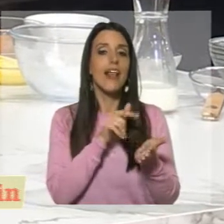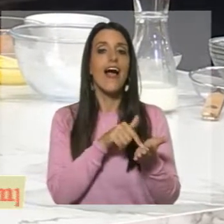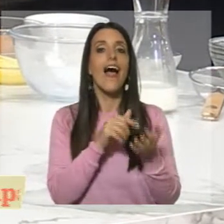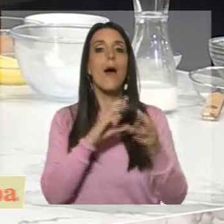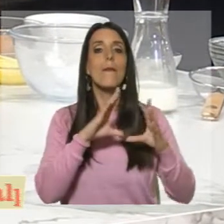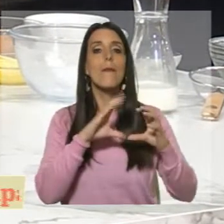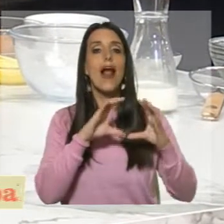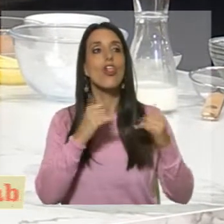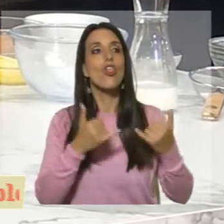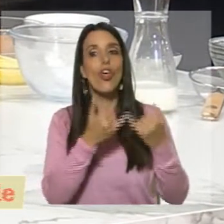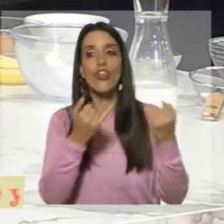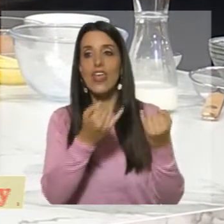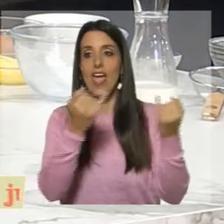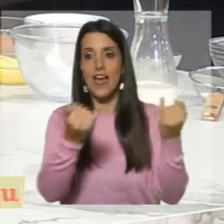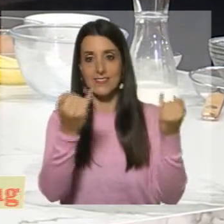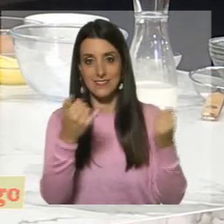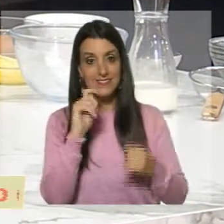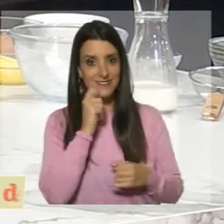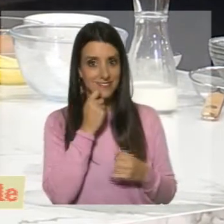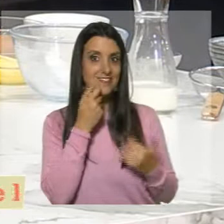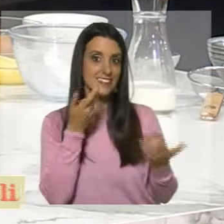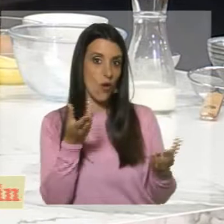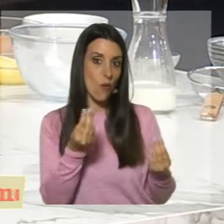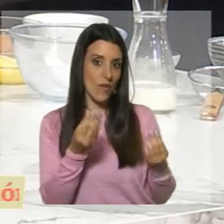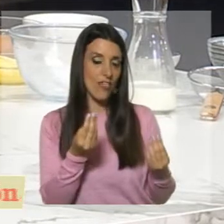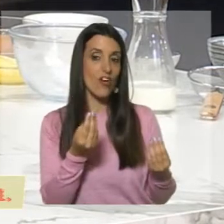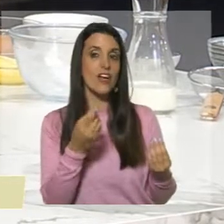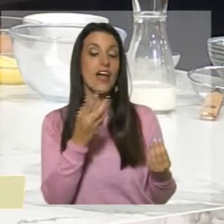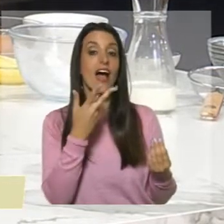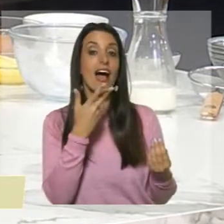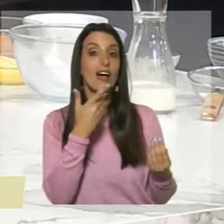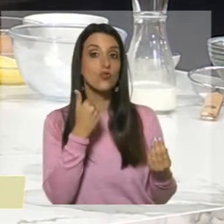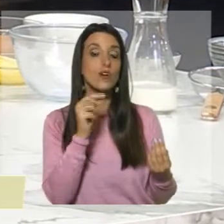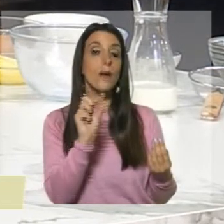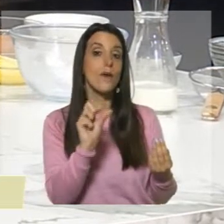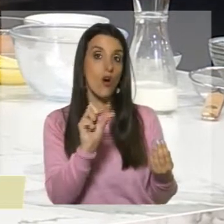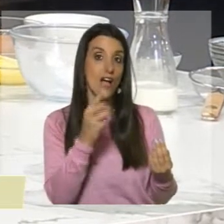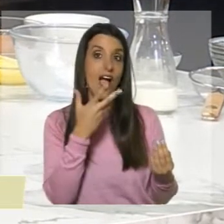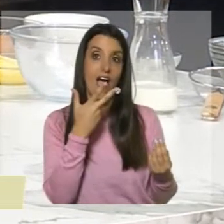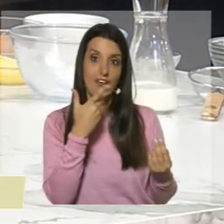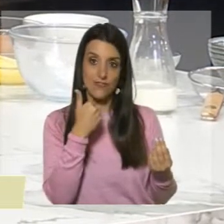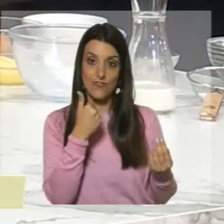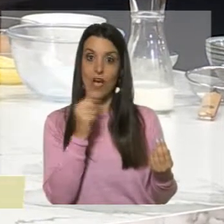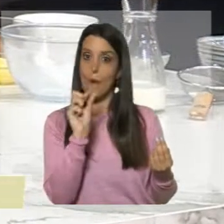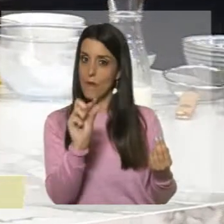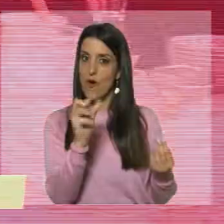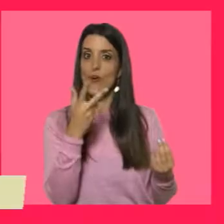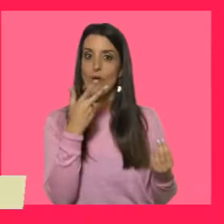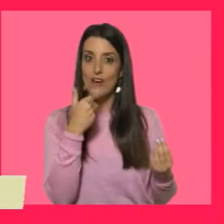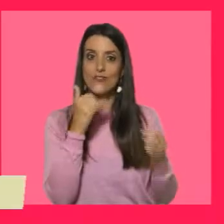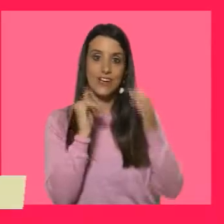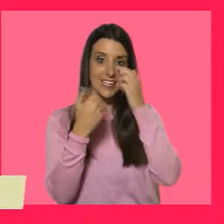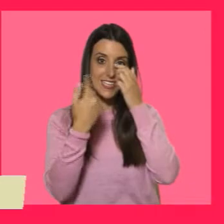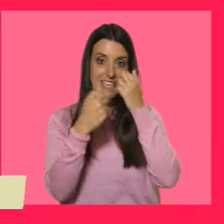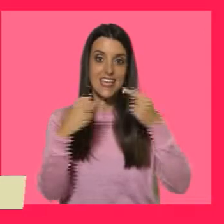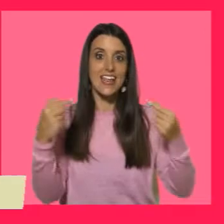ayudar a esa conservación y a que se te mantenga un poquito más la humedad. Y azúcar también lleva poquita. ¿Viste? Bien. Es poca la cantidad de ingredientes